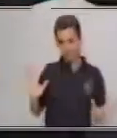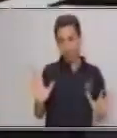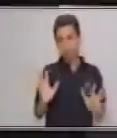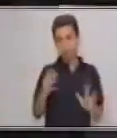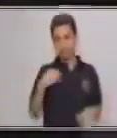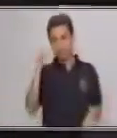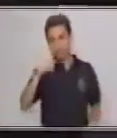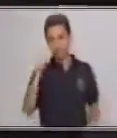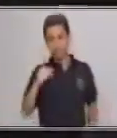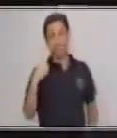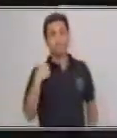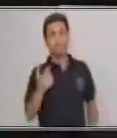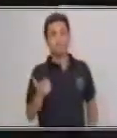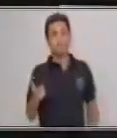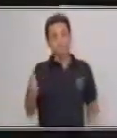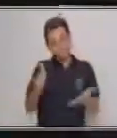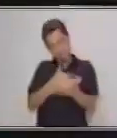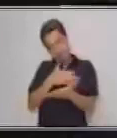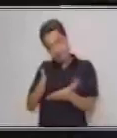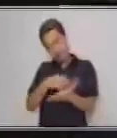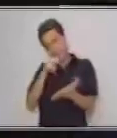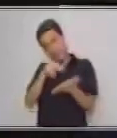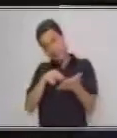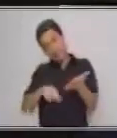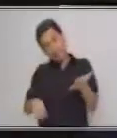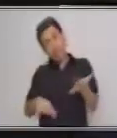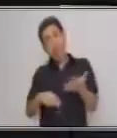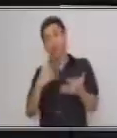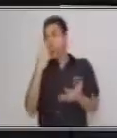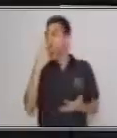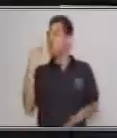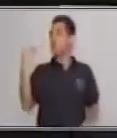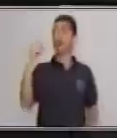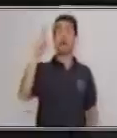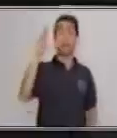en este momento la versión de Lobo del cuento de Caperucita Roja.